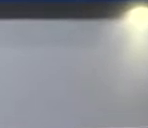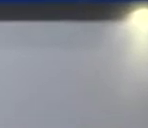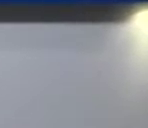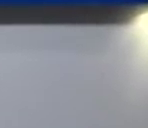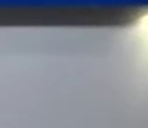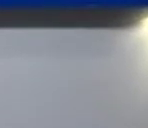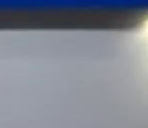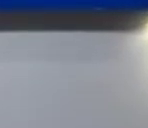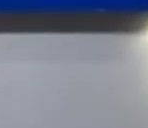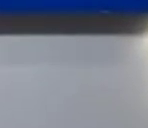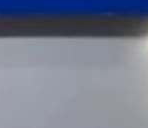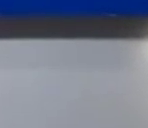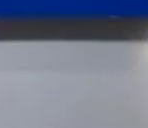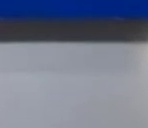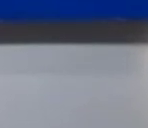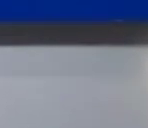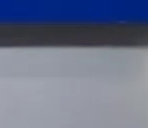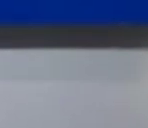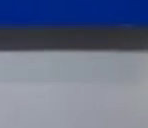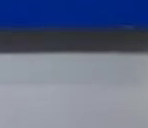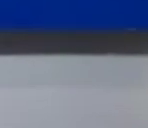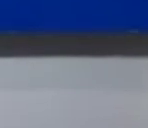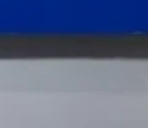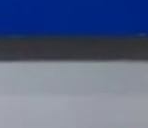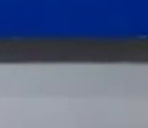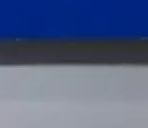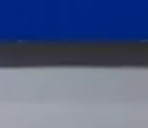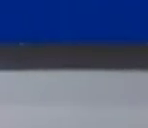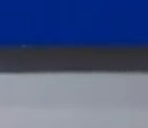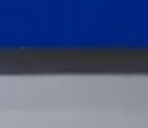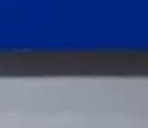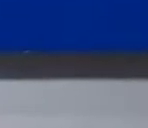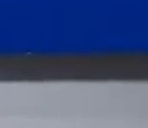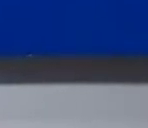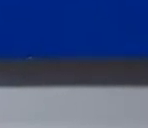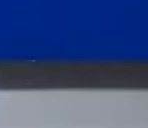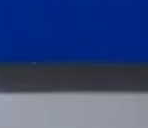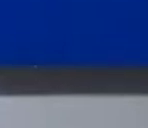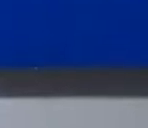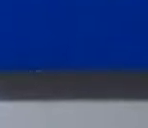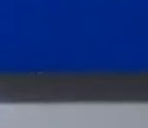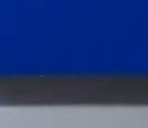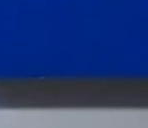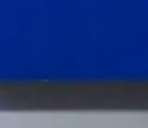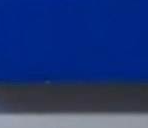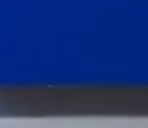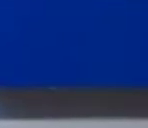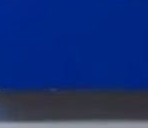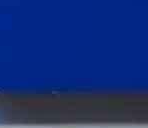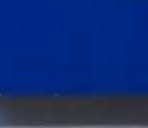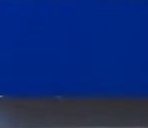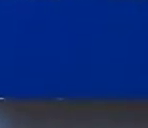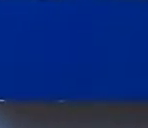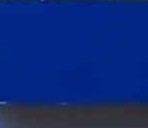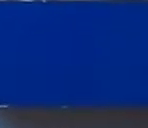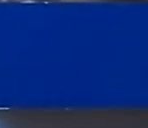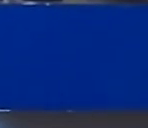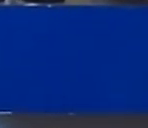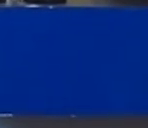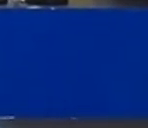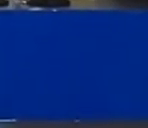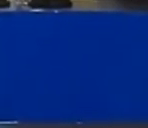montó en una barca. Le pidió a los dueños de la barca, alejen la barca un poco que le voy a predicar a esa